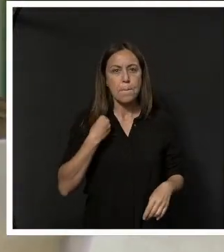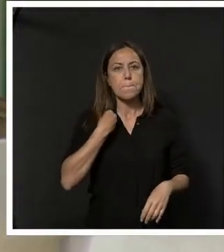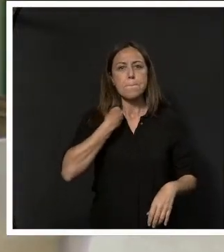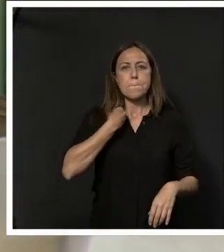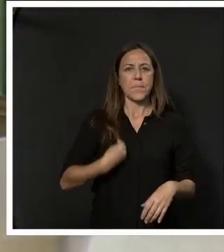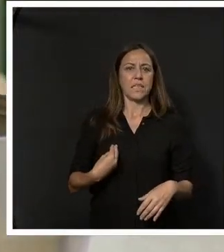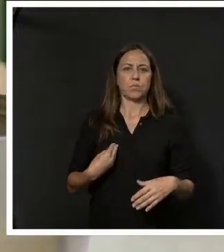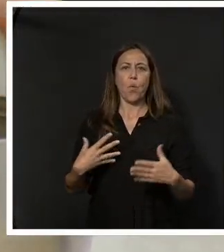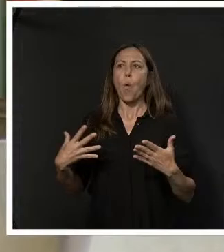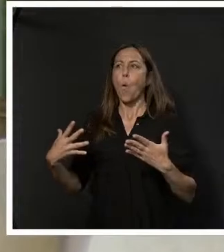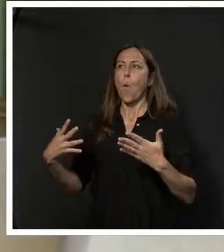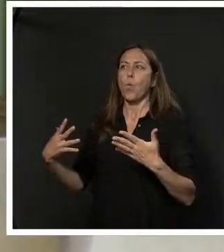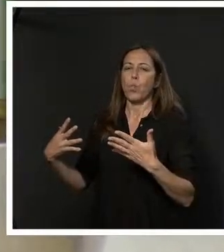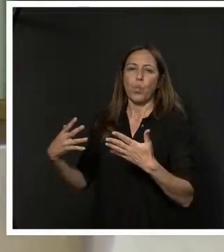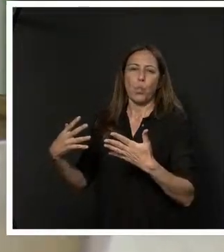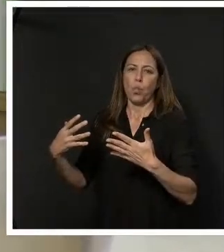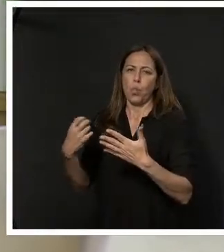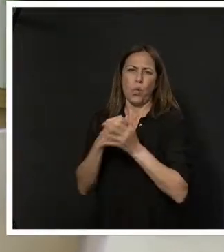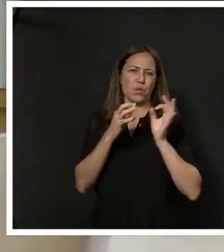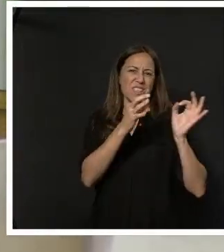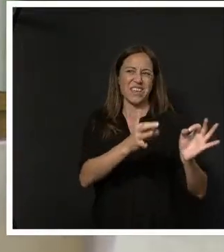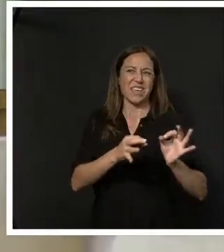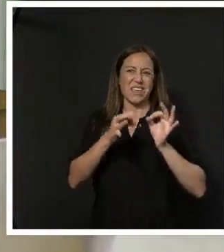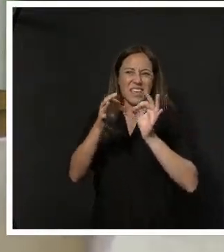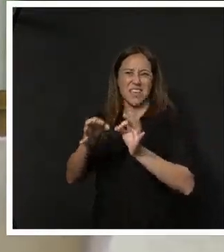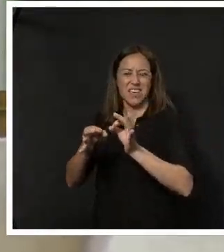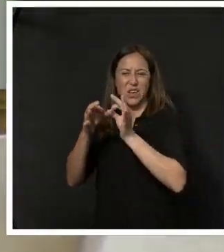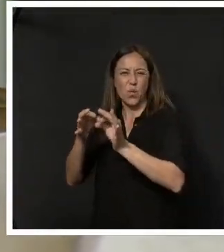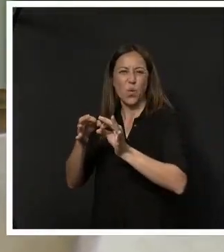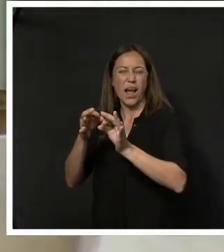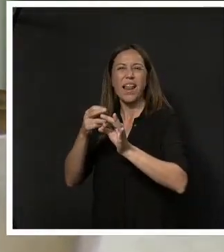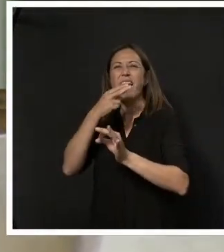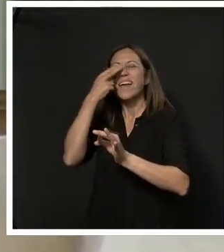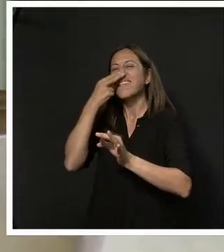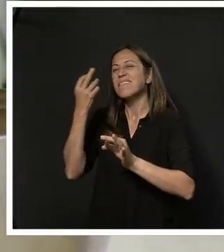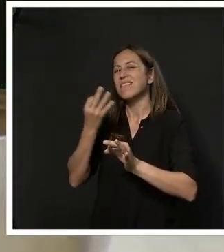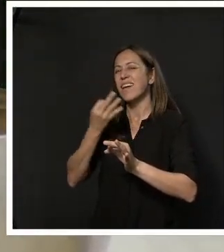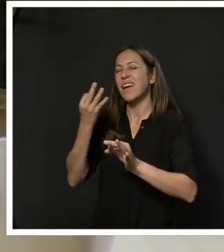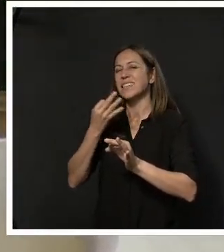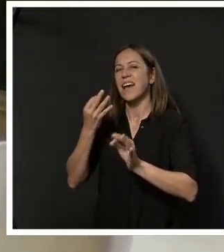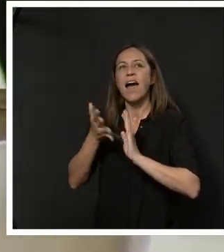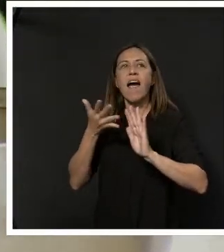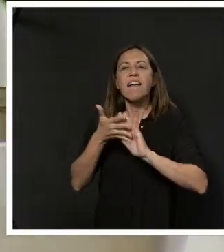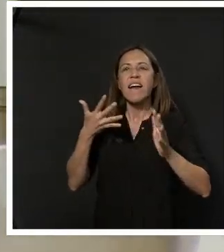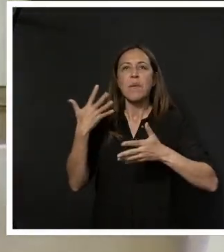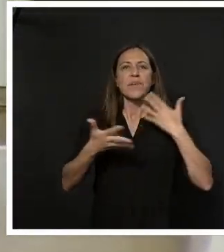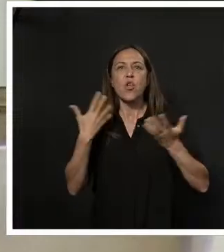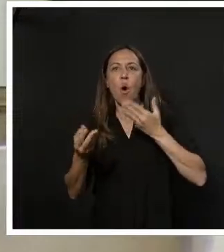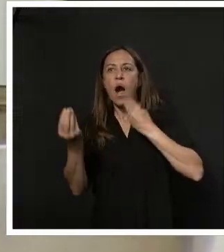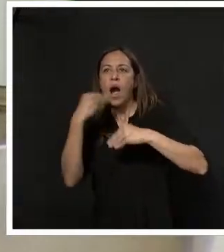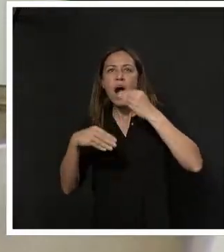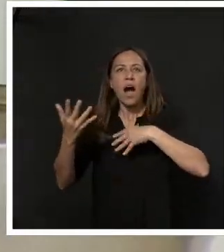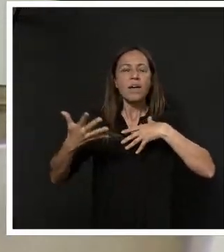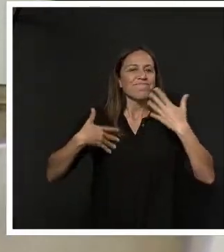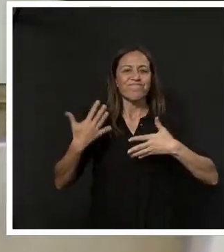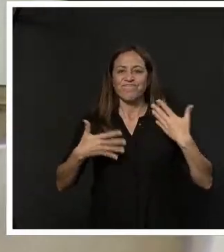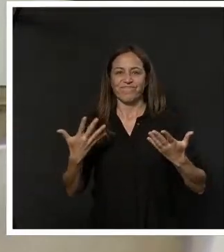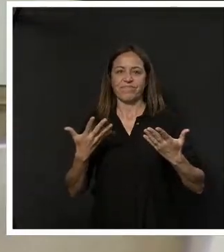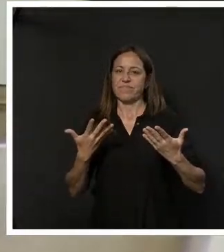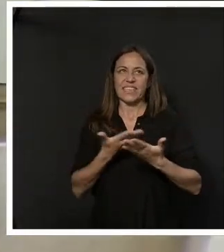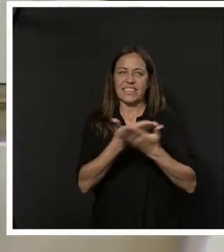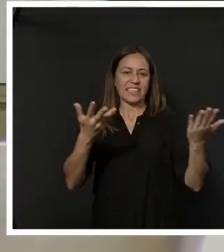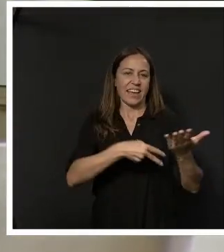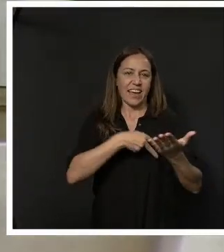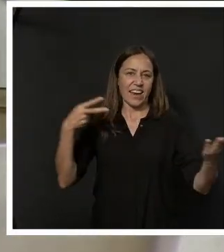quiero decir que todo parece que interesa que cantomáis rápido Emma es consumibles session